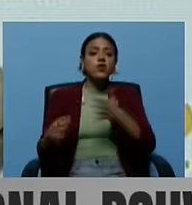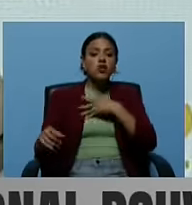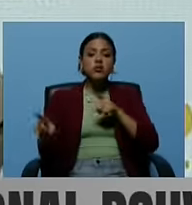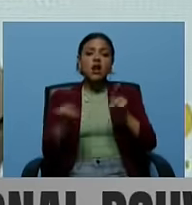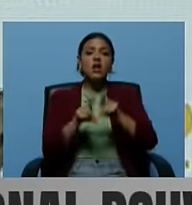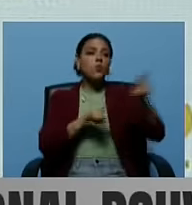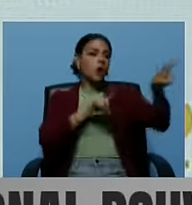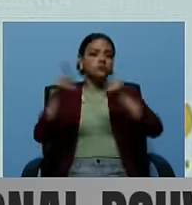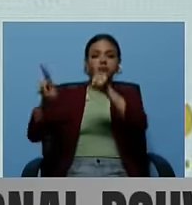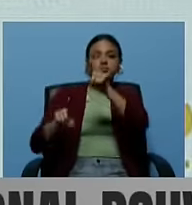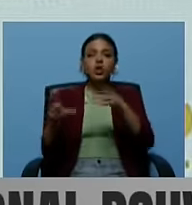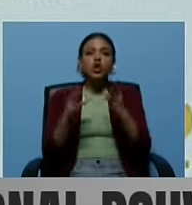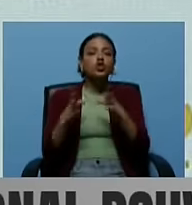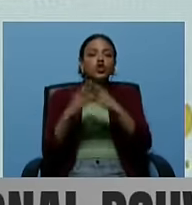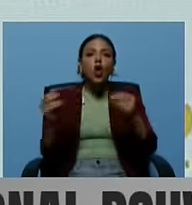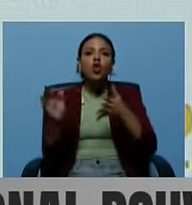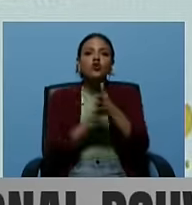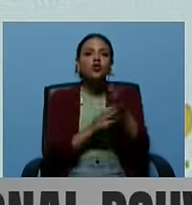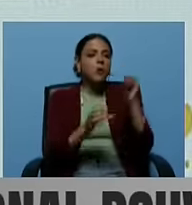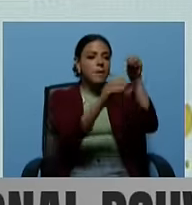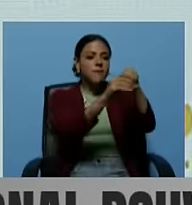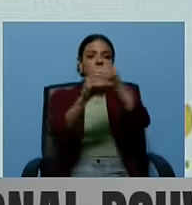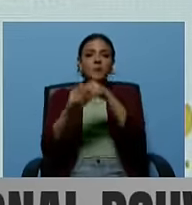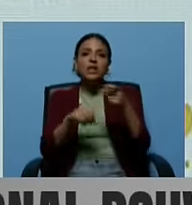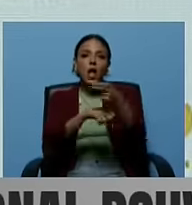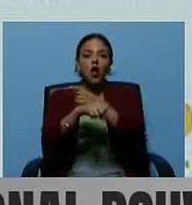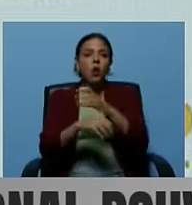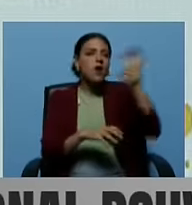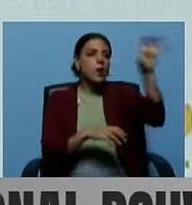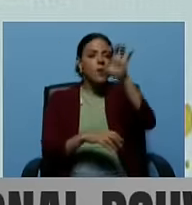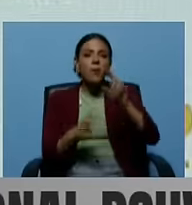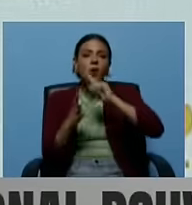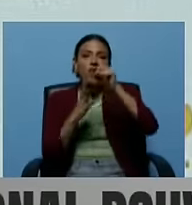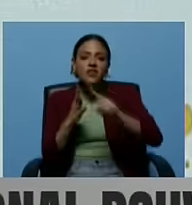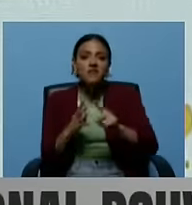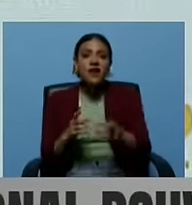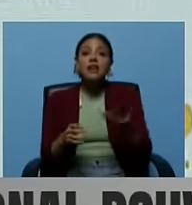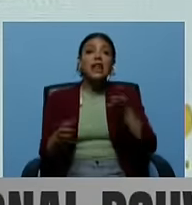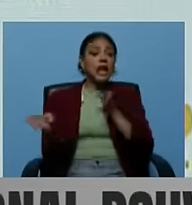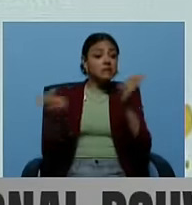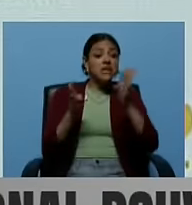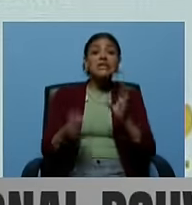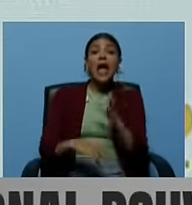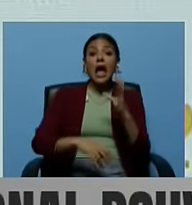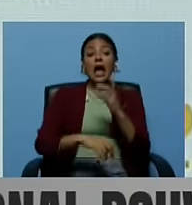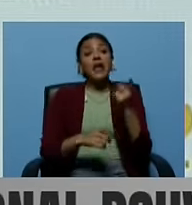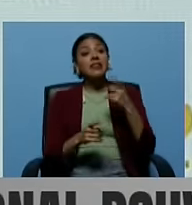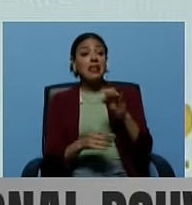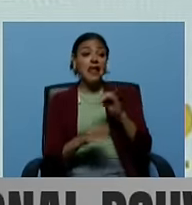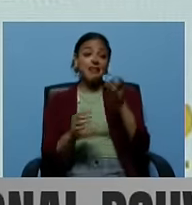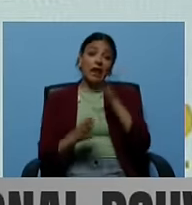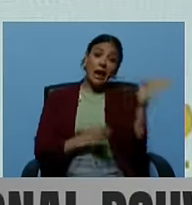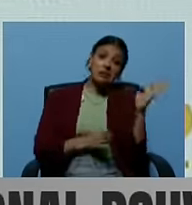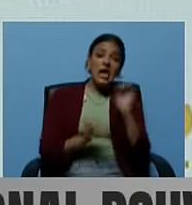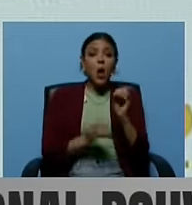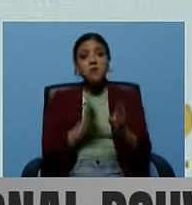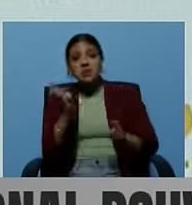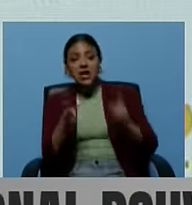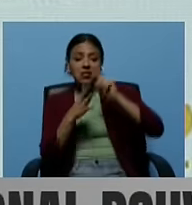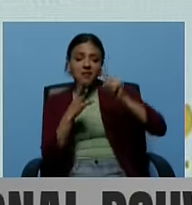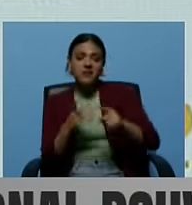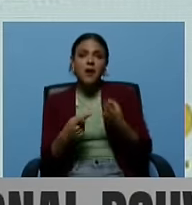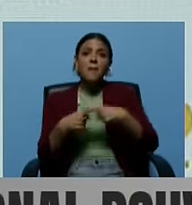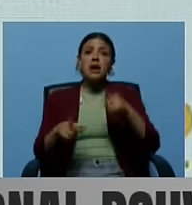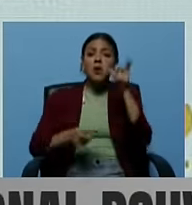todas las conspiraciones que hay en el mundo contra gobiernos que son de izquierda o que aparentan ser de izquierda. Lo que pasa es que hay